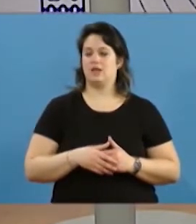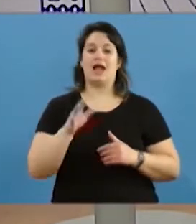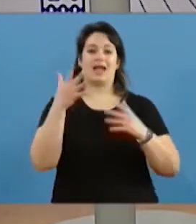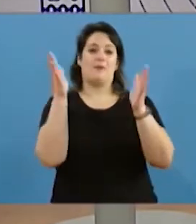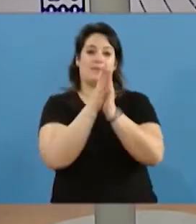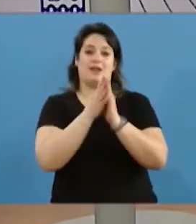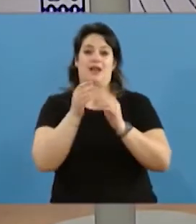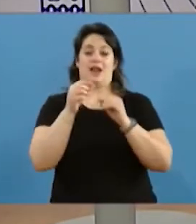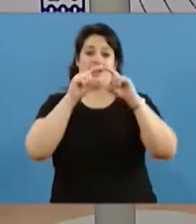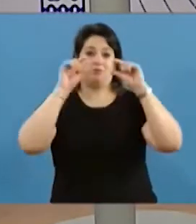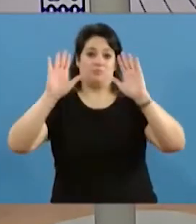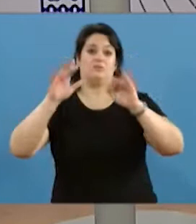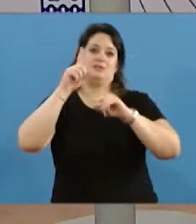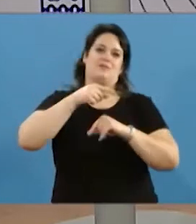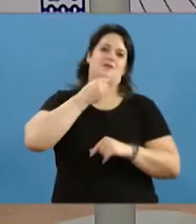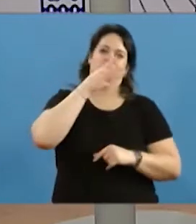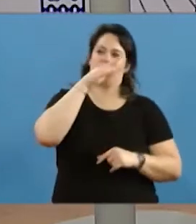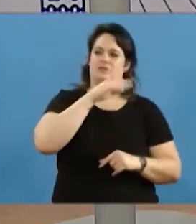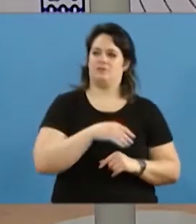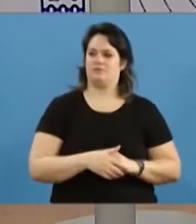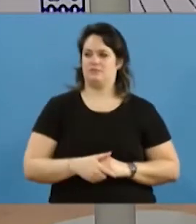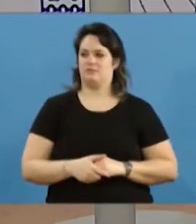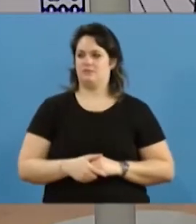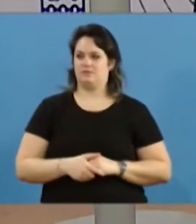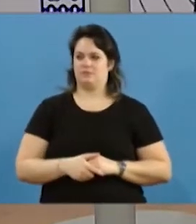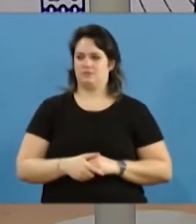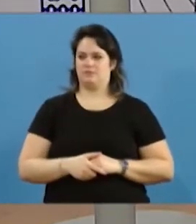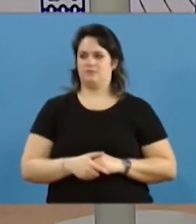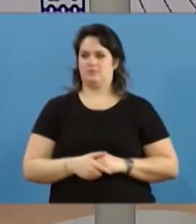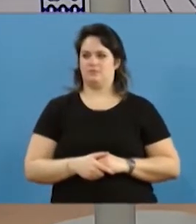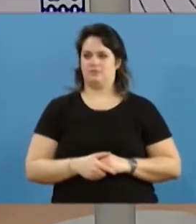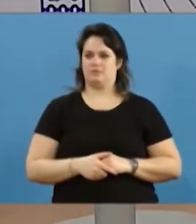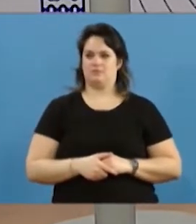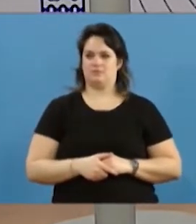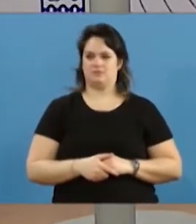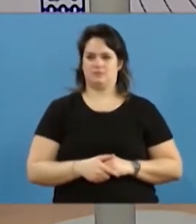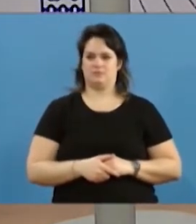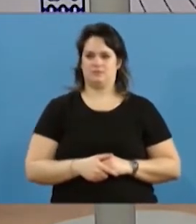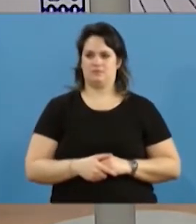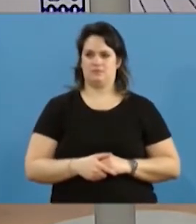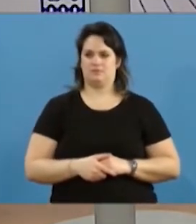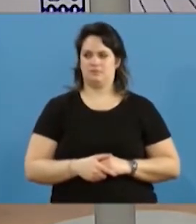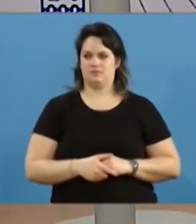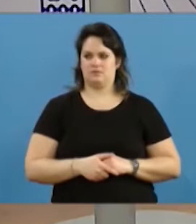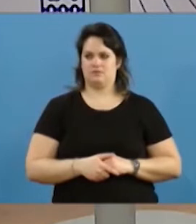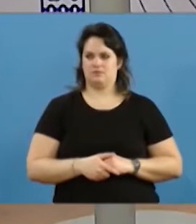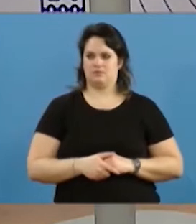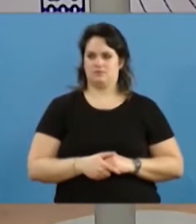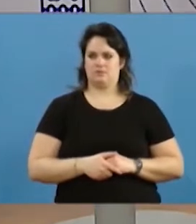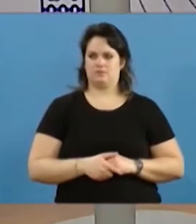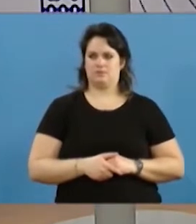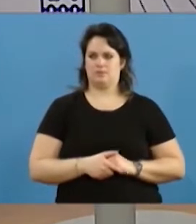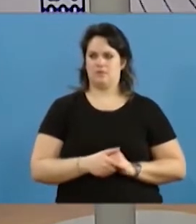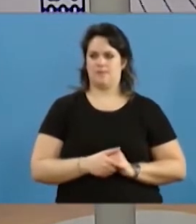combinado, voy a completar el pedacito que falta para llegar al 107. ¿Sí?